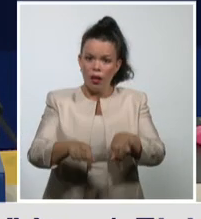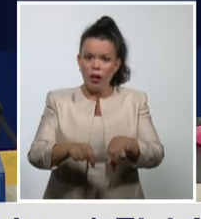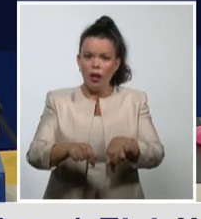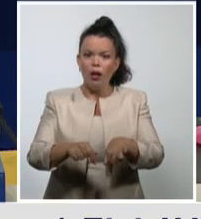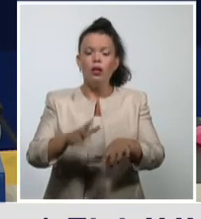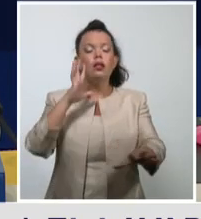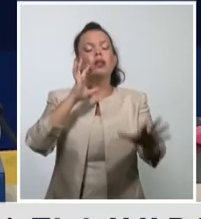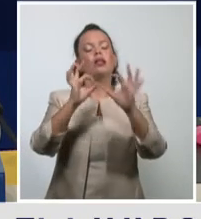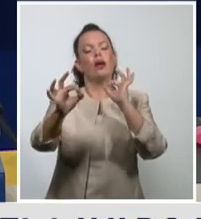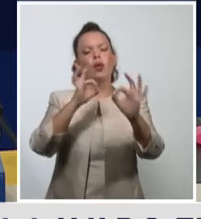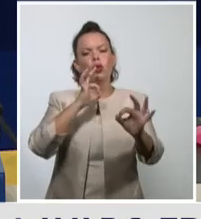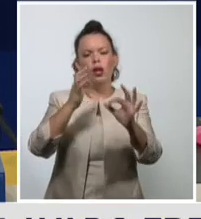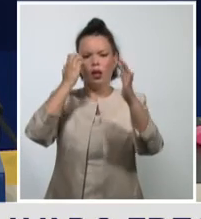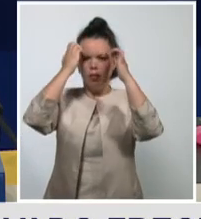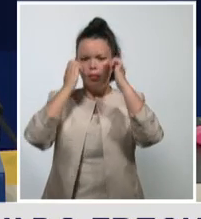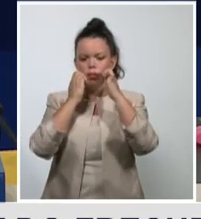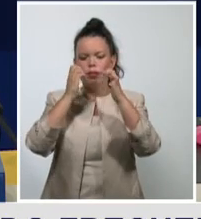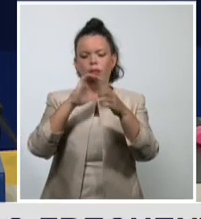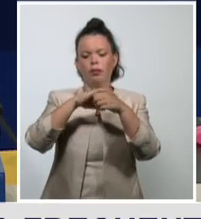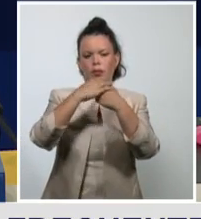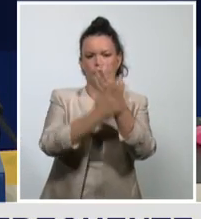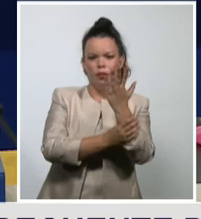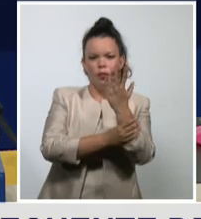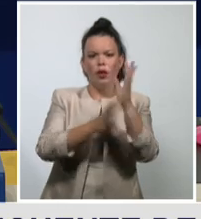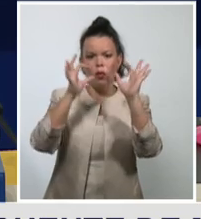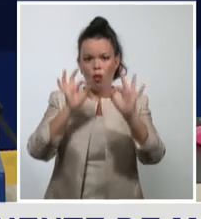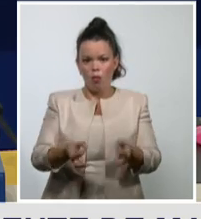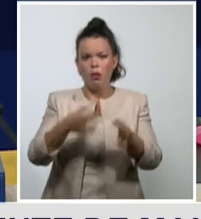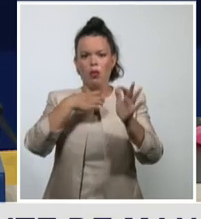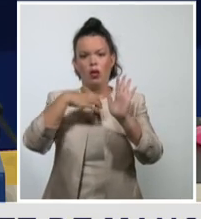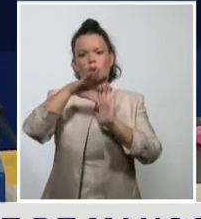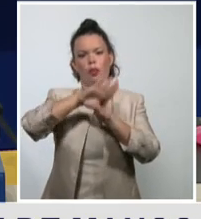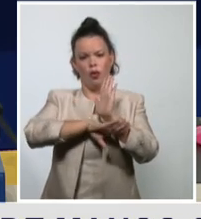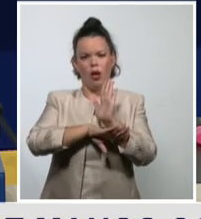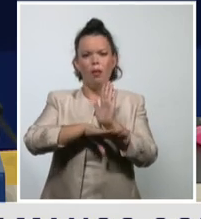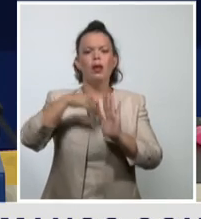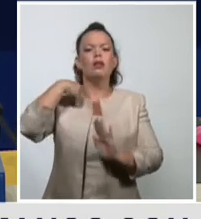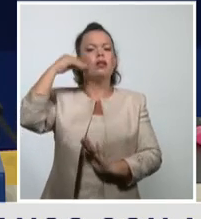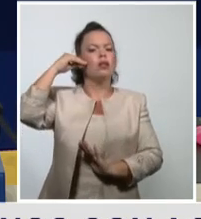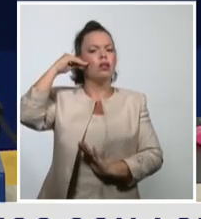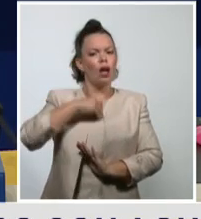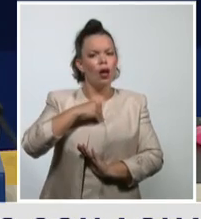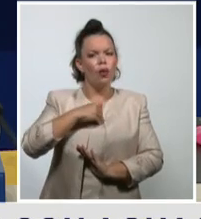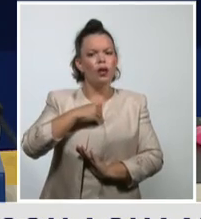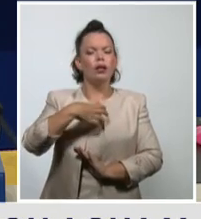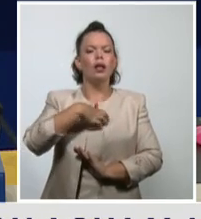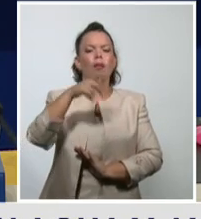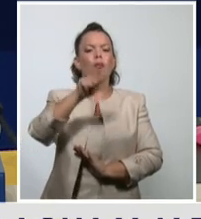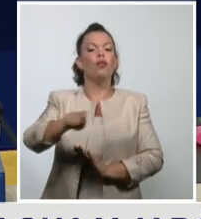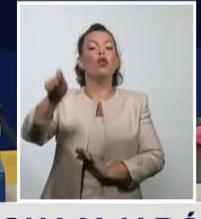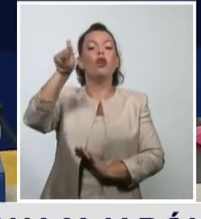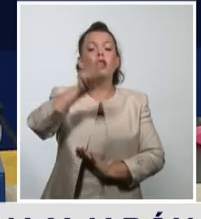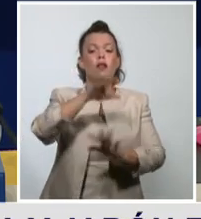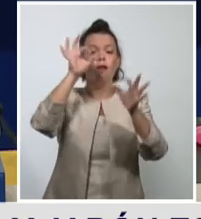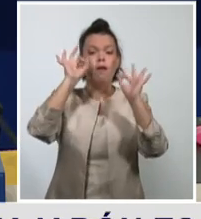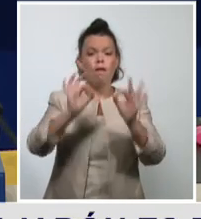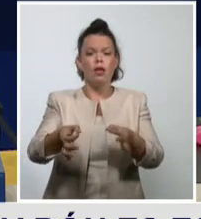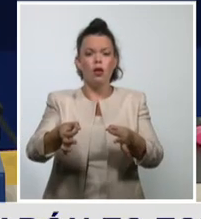como está establecido. Está establecido cuáles son las formas, está prohibida utilizar las sierras